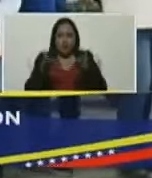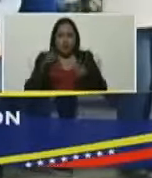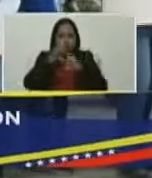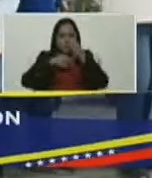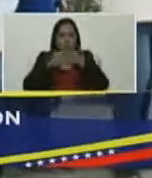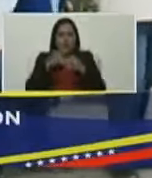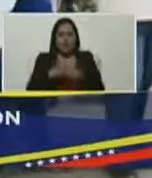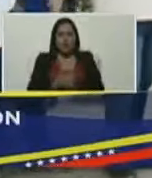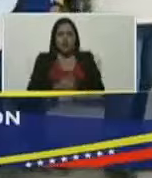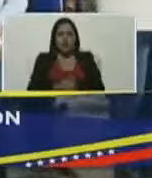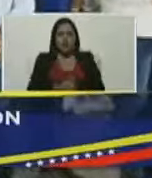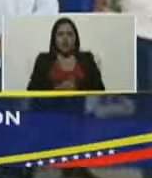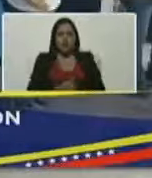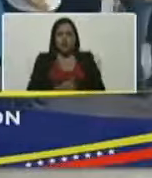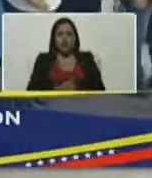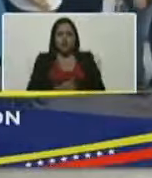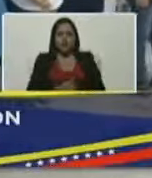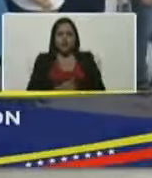comedores escolares,